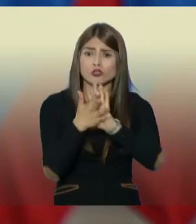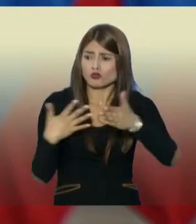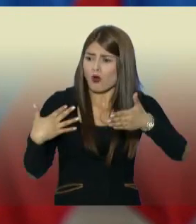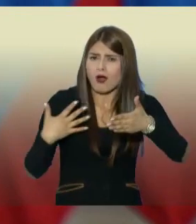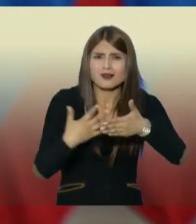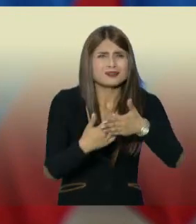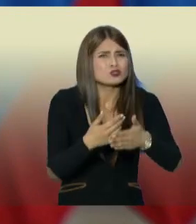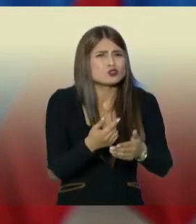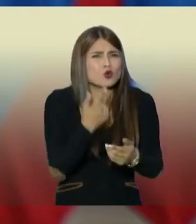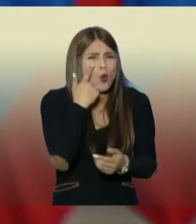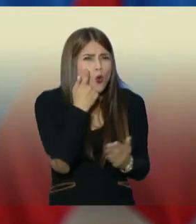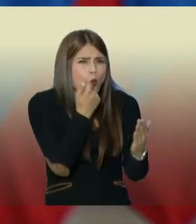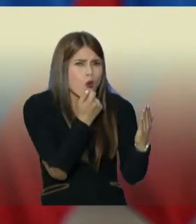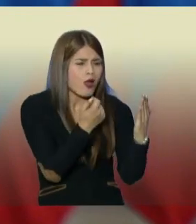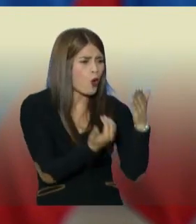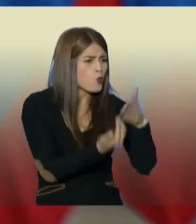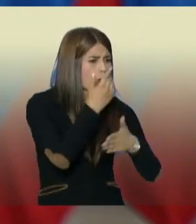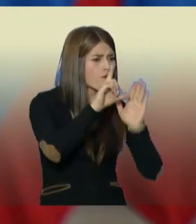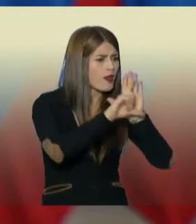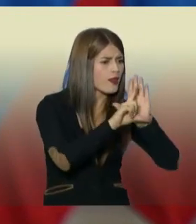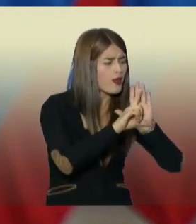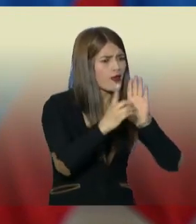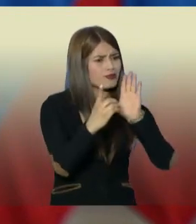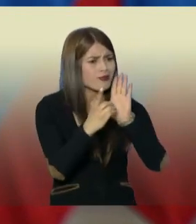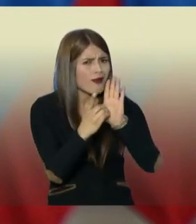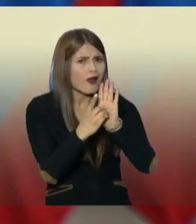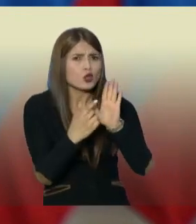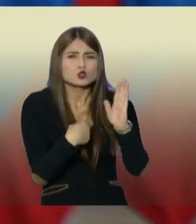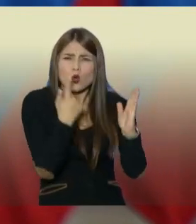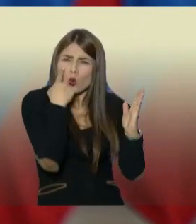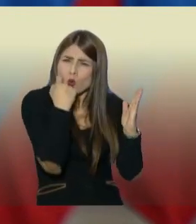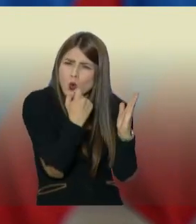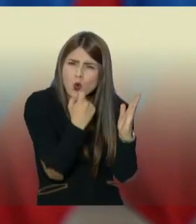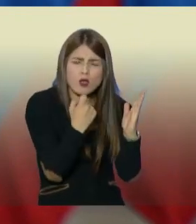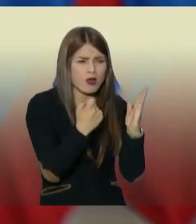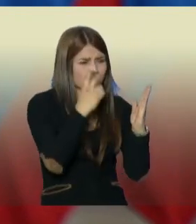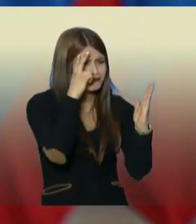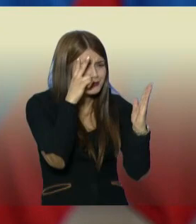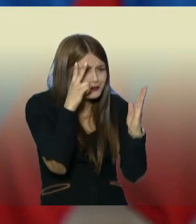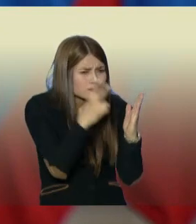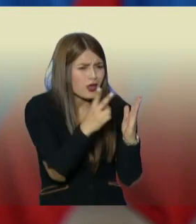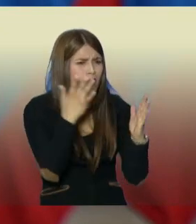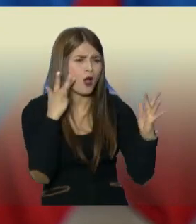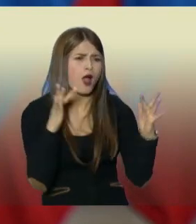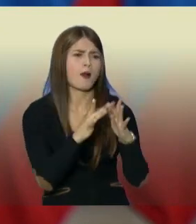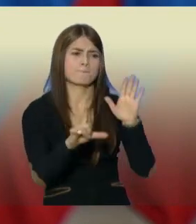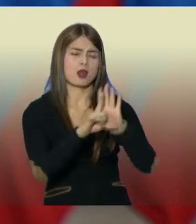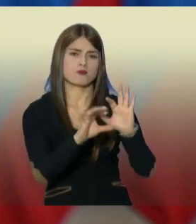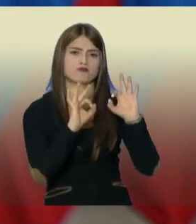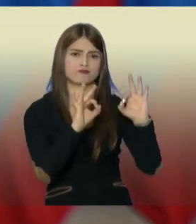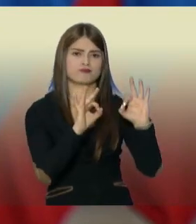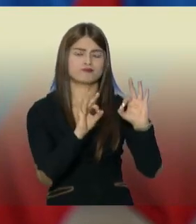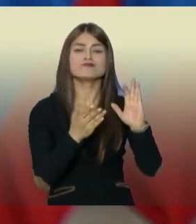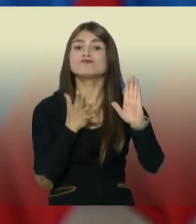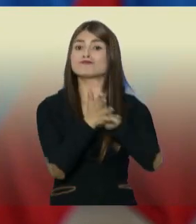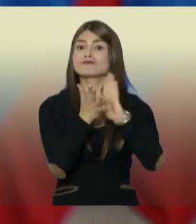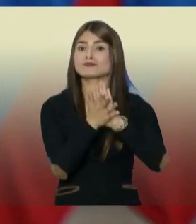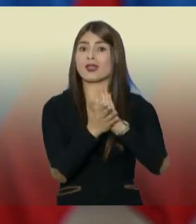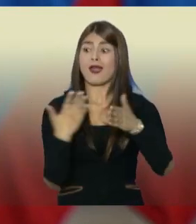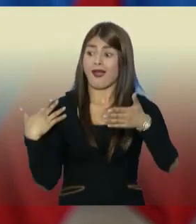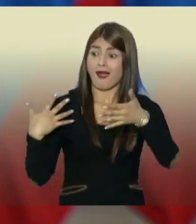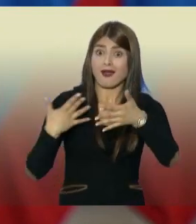responsabilidad para seguirnos estrictamente al Espíritu de la ley hemos firmado más de 30